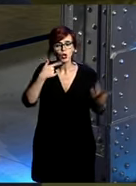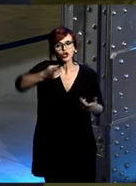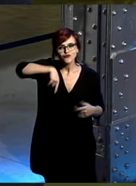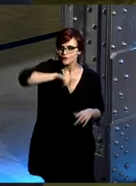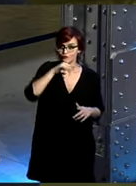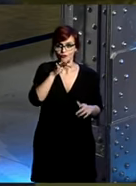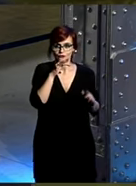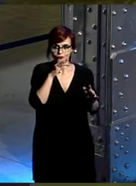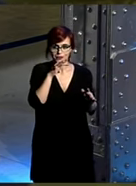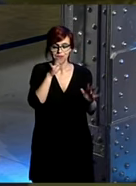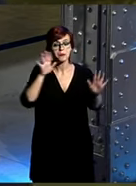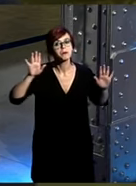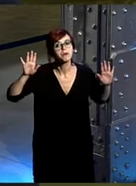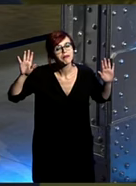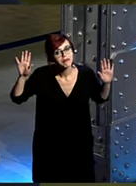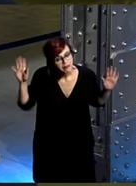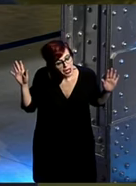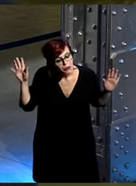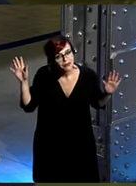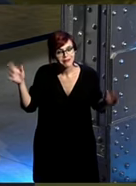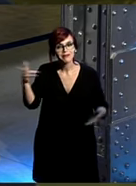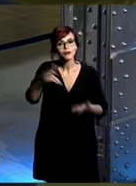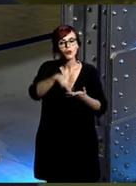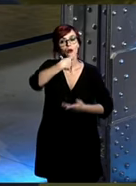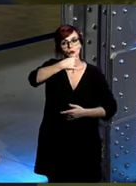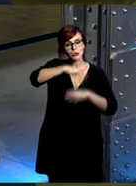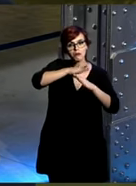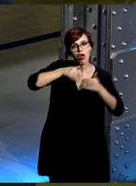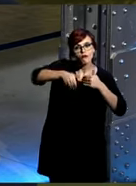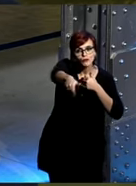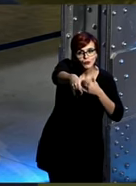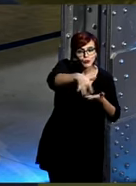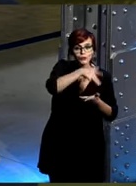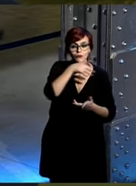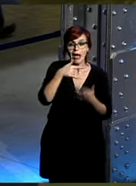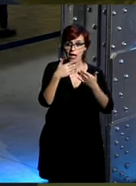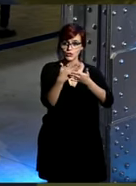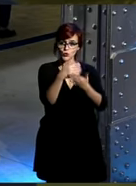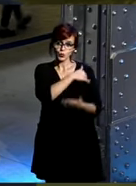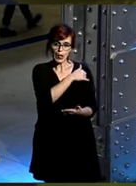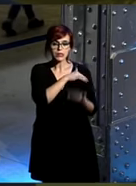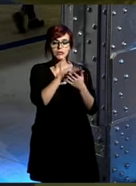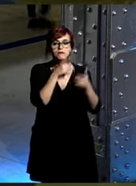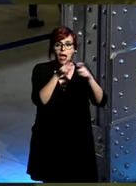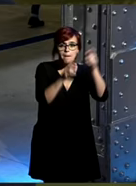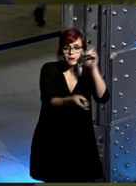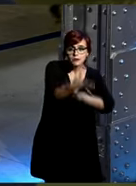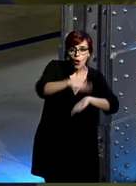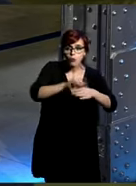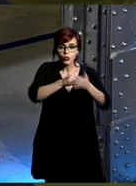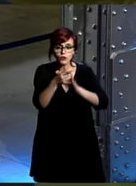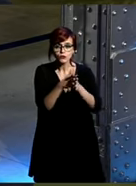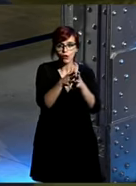aún no podemos hacer, pero a mí, sinceramente, me gustaría, y estamos trabajando en ello, para que nuestros estudiantes no solo creen empresa y creen